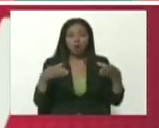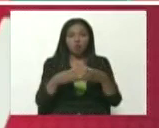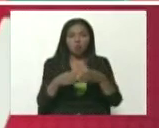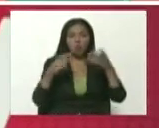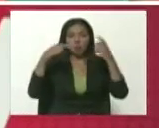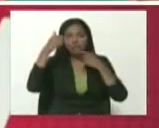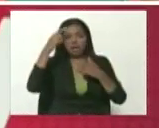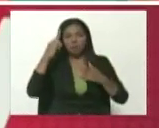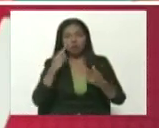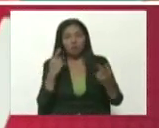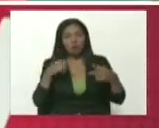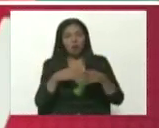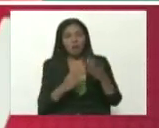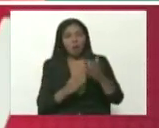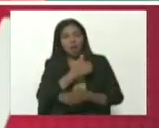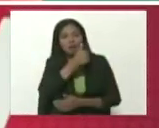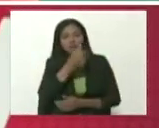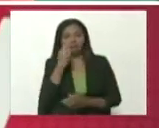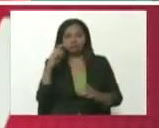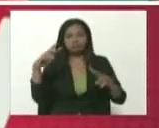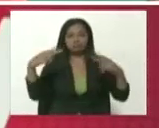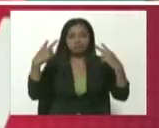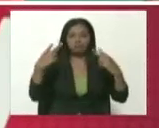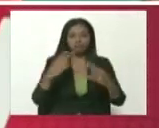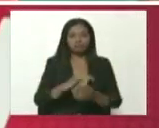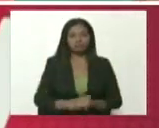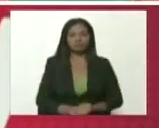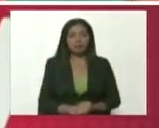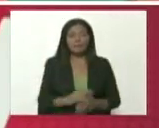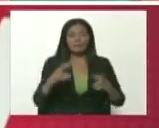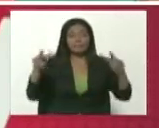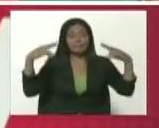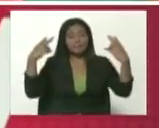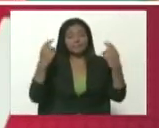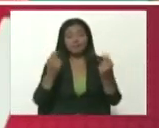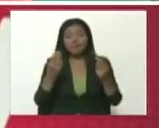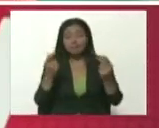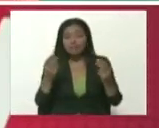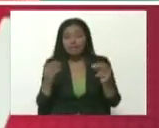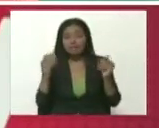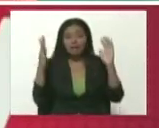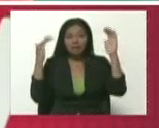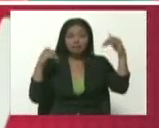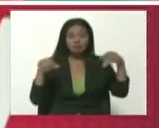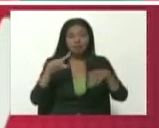jefes y jefas de VC, oído, oído,